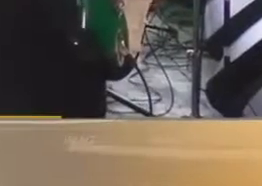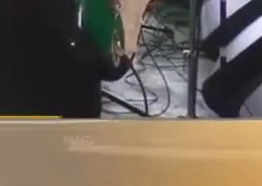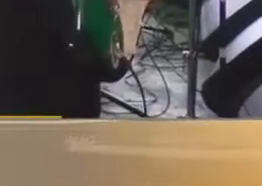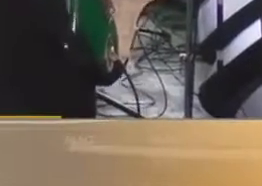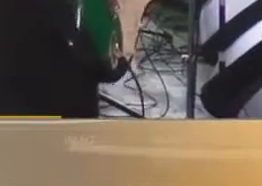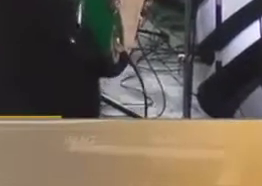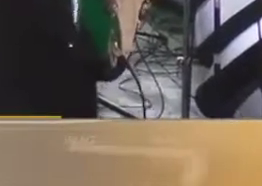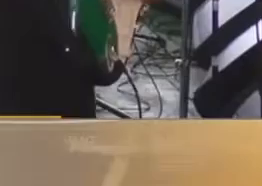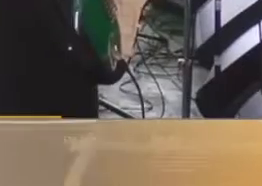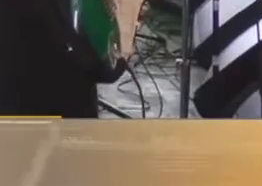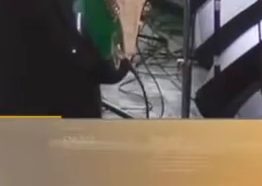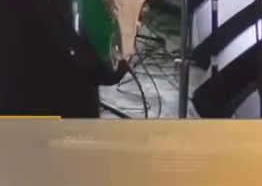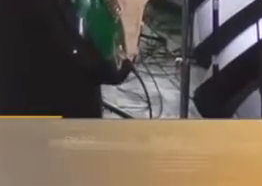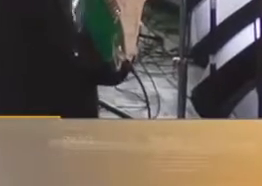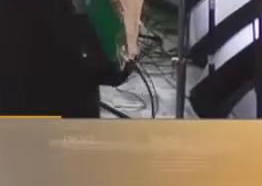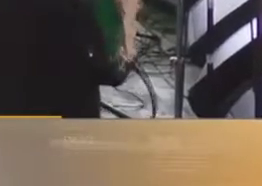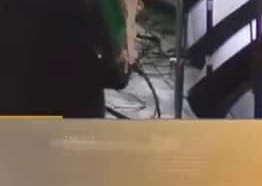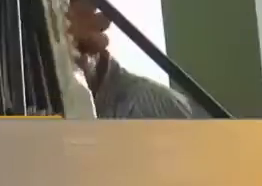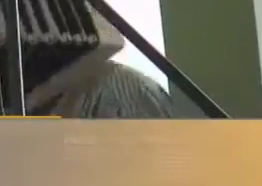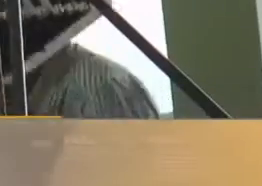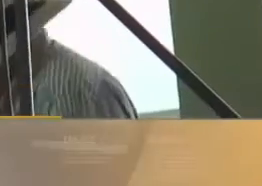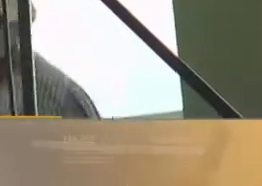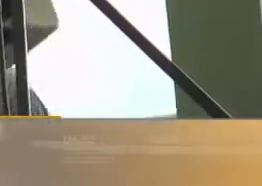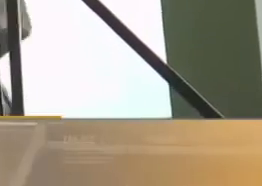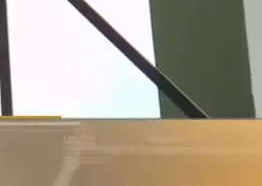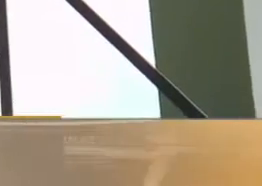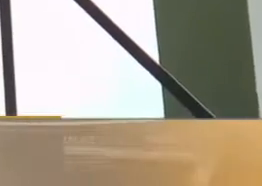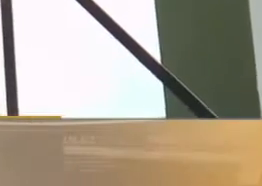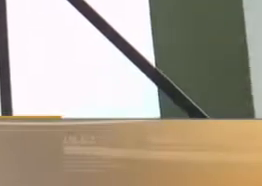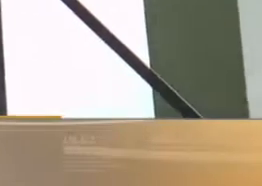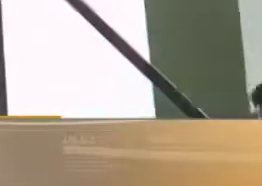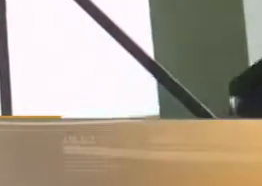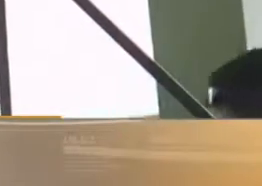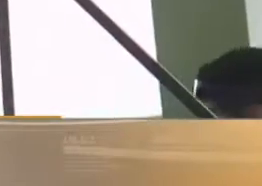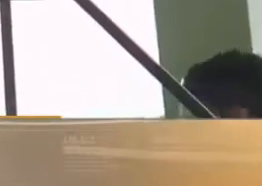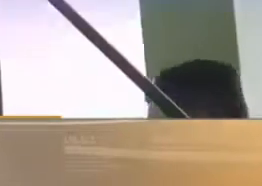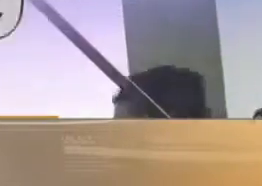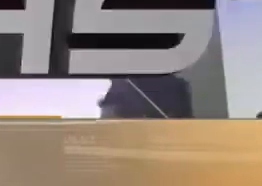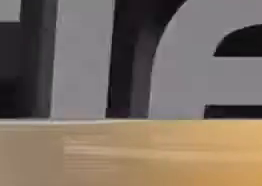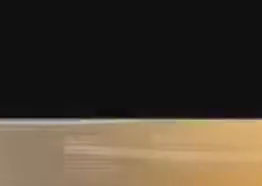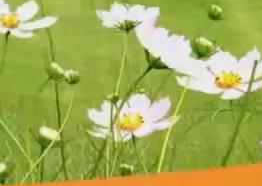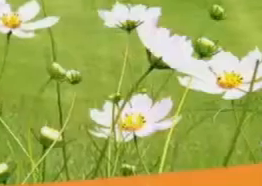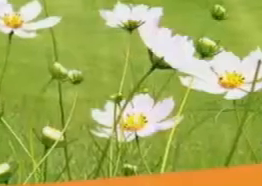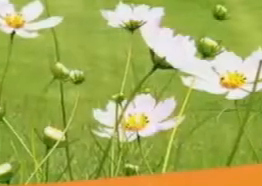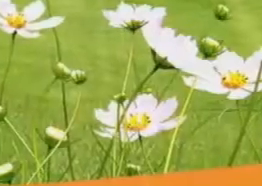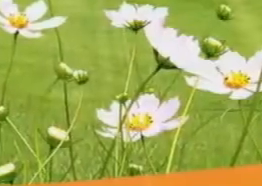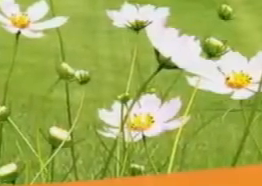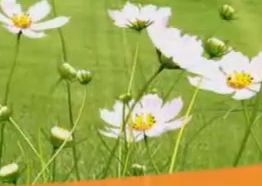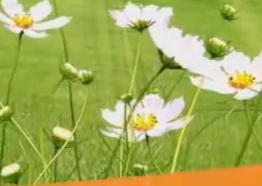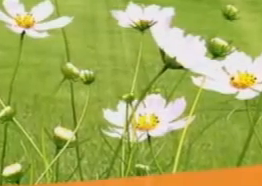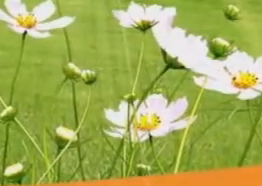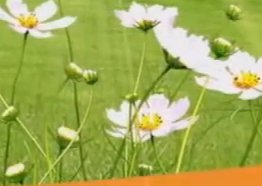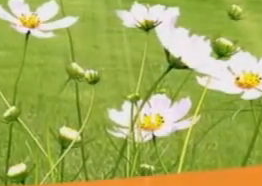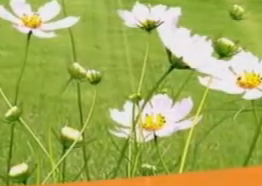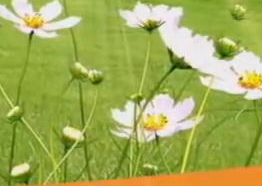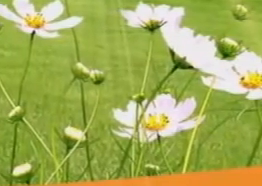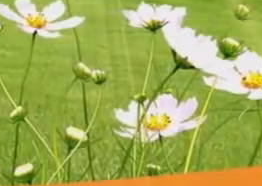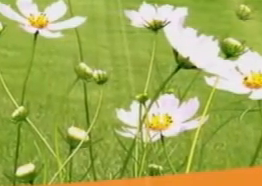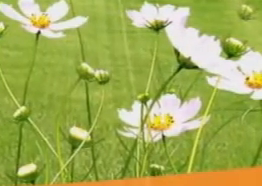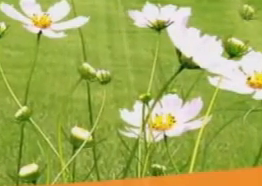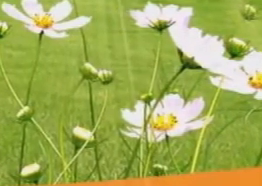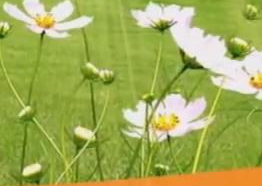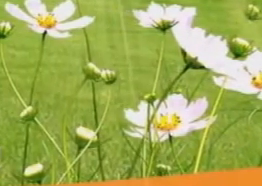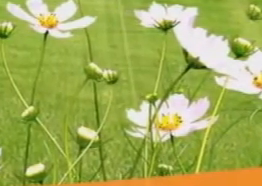sede campestre del Club Miramar. Los auténticos corraleros de Majagual se lucieron en su presentación de este domingo. Con el patrocinio de Barzola Ecológico, Barzola